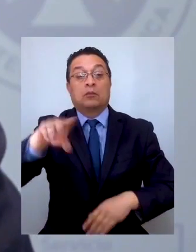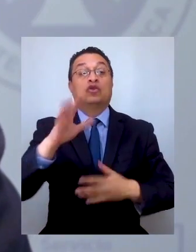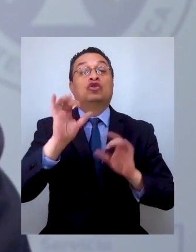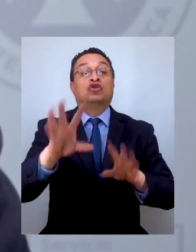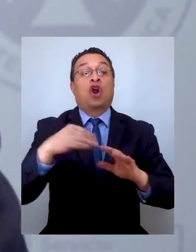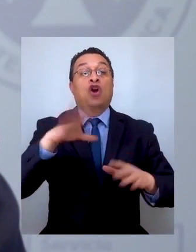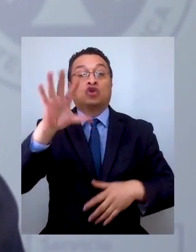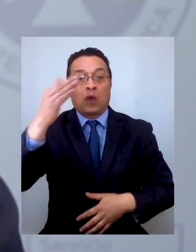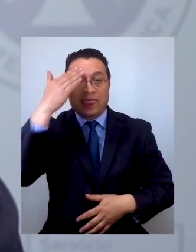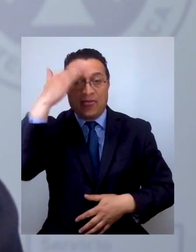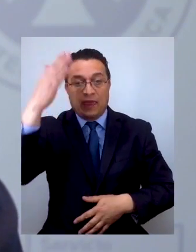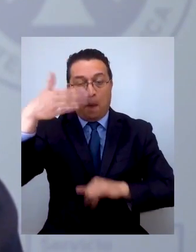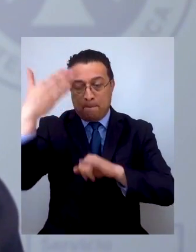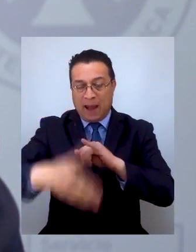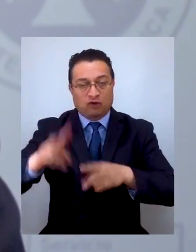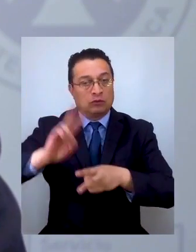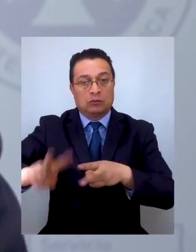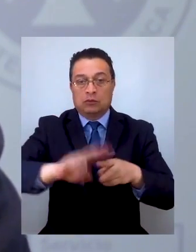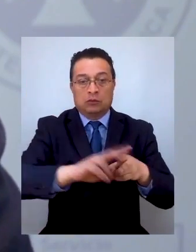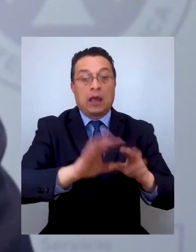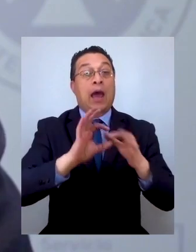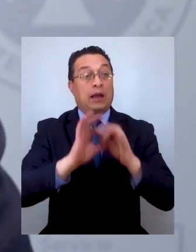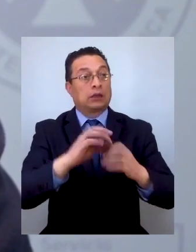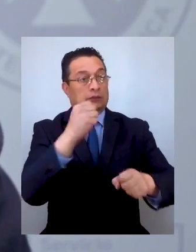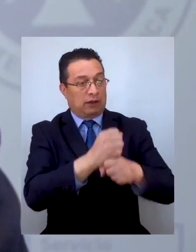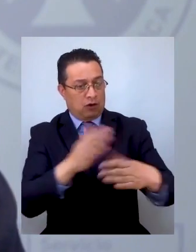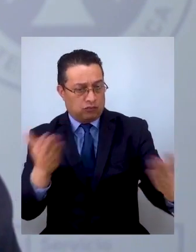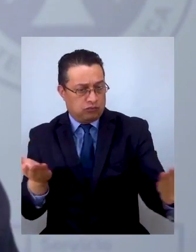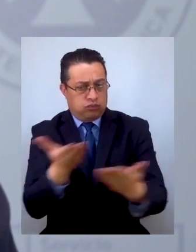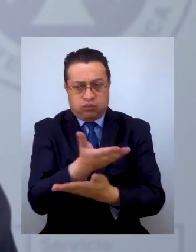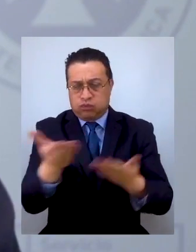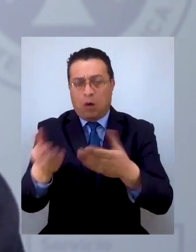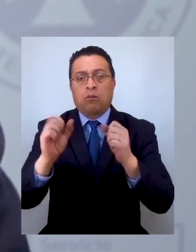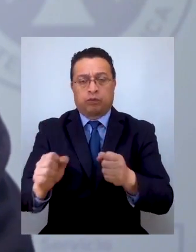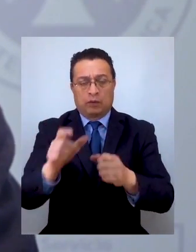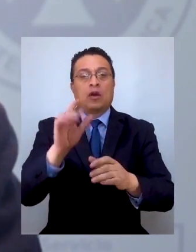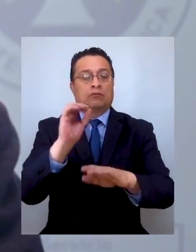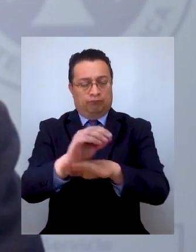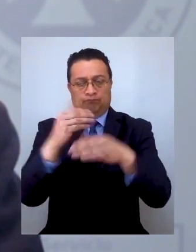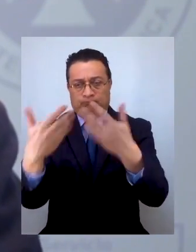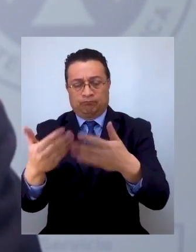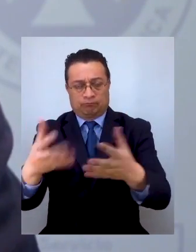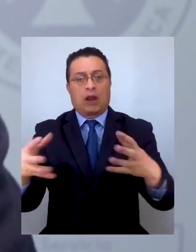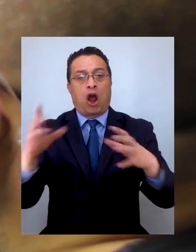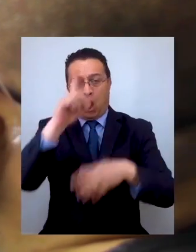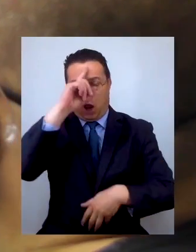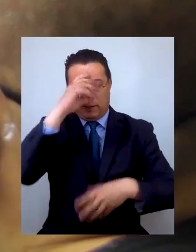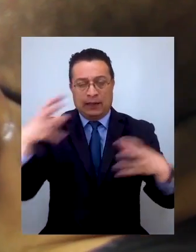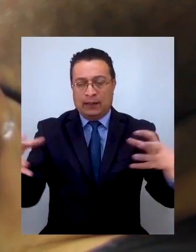solo con 50 días de plazo para su ejecución. Gracias al trabajo coordinado se pudo adquirir y dotar al hospital